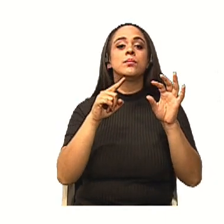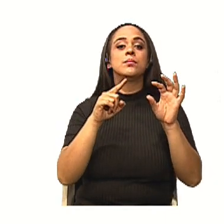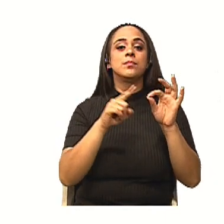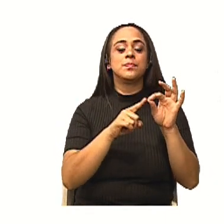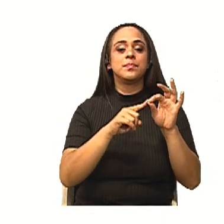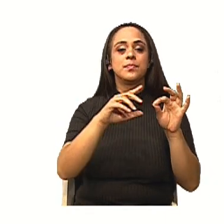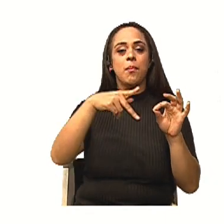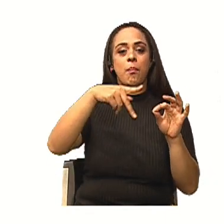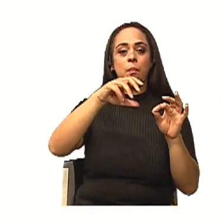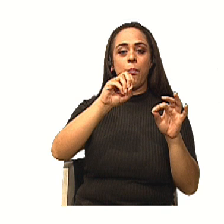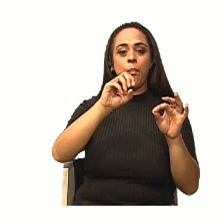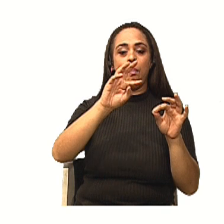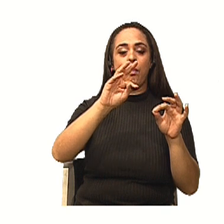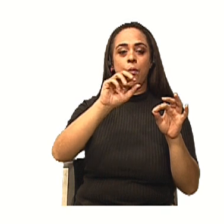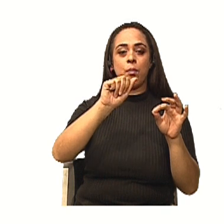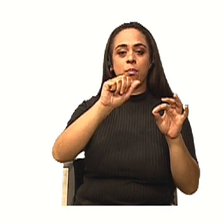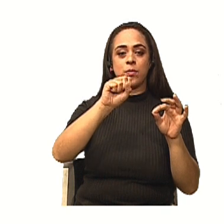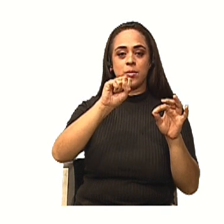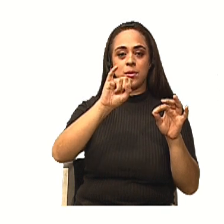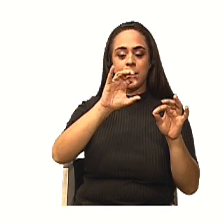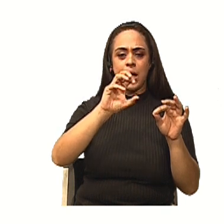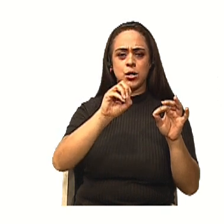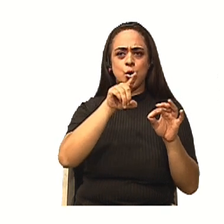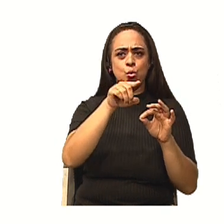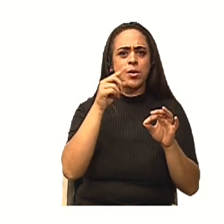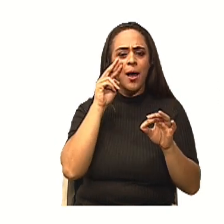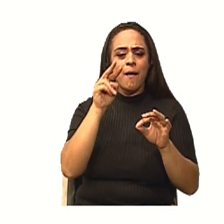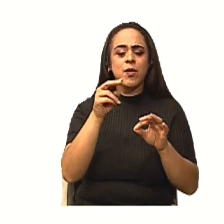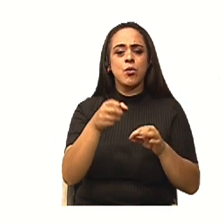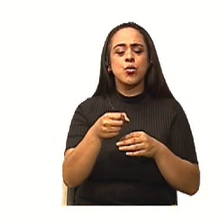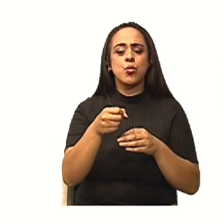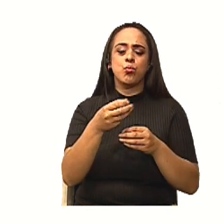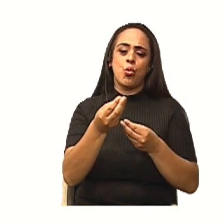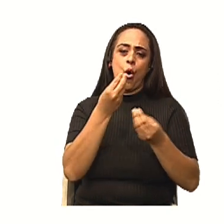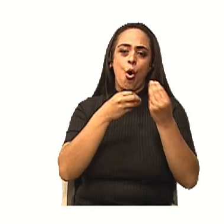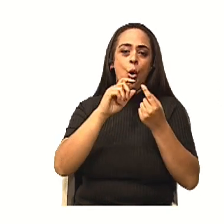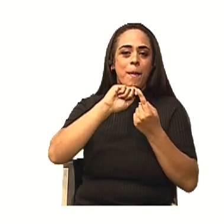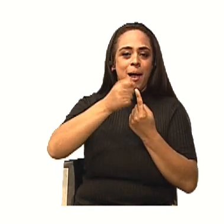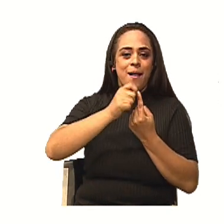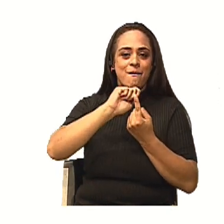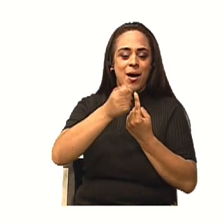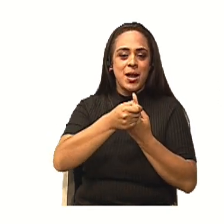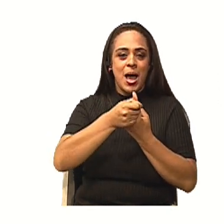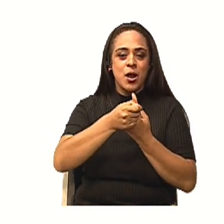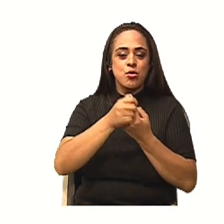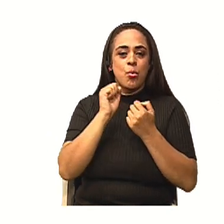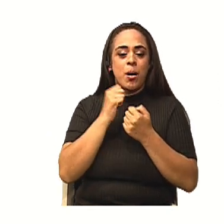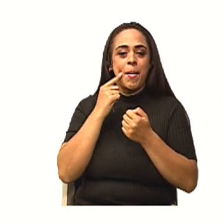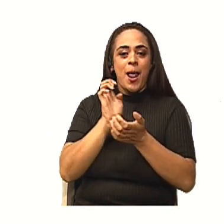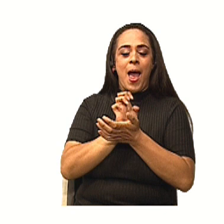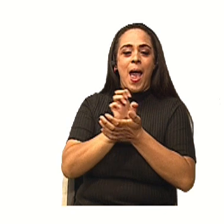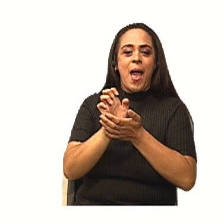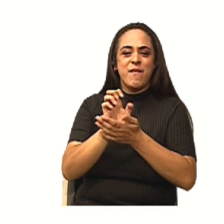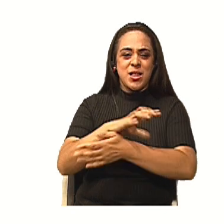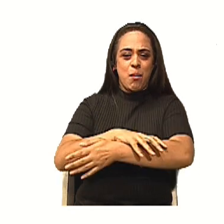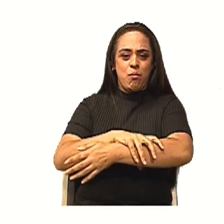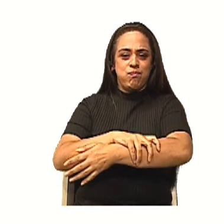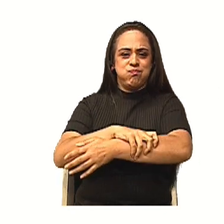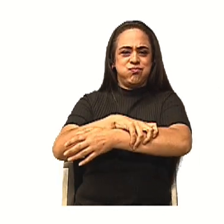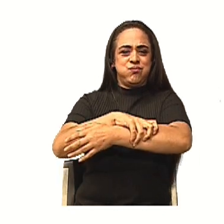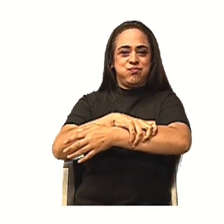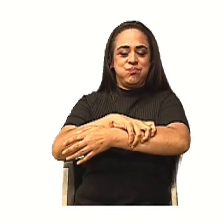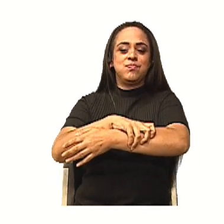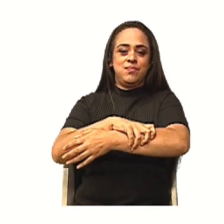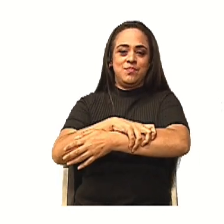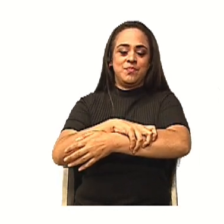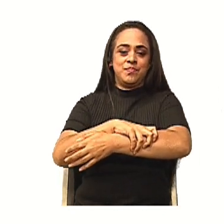que no sé si han escuchado en algún momento que uno tiene que comer banano porque tiene potasio y evita que los músculos se arratoren. Son ejemplos porque en total